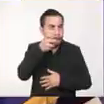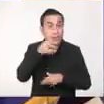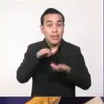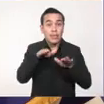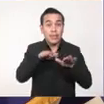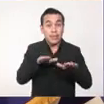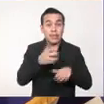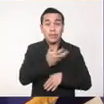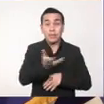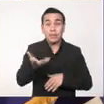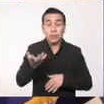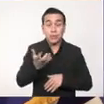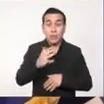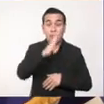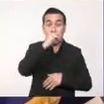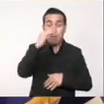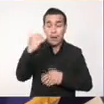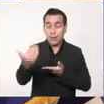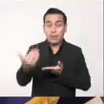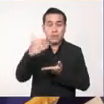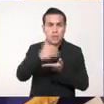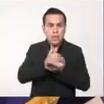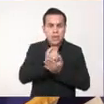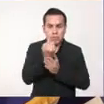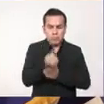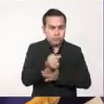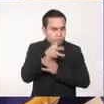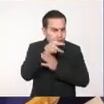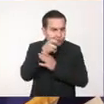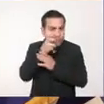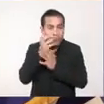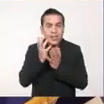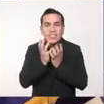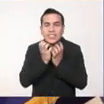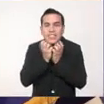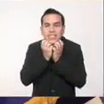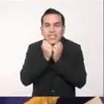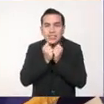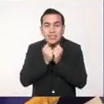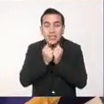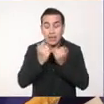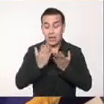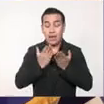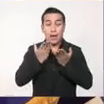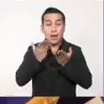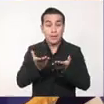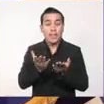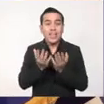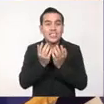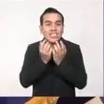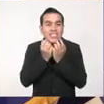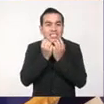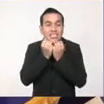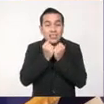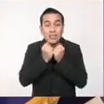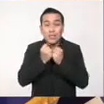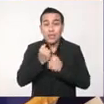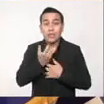muchos de sus países por haber enviado observaciones internacionales que garantizaron de alguna manera o ayudaron a garantizar